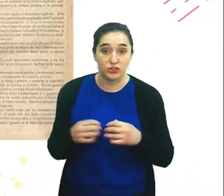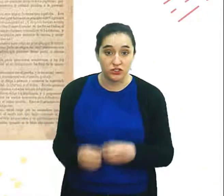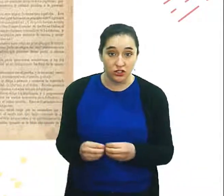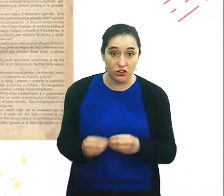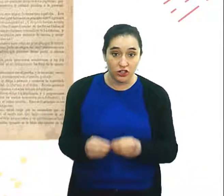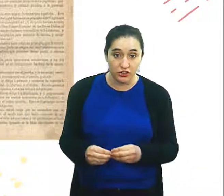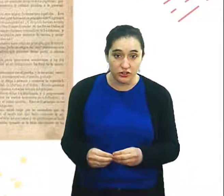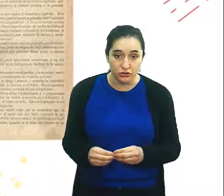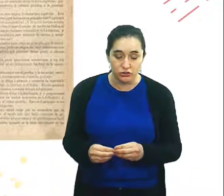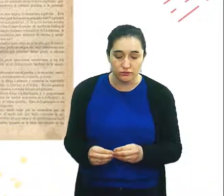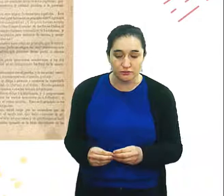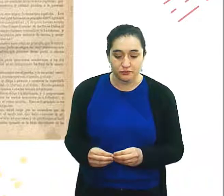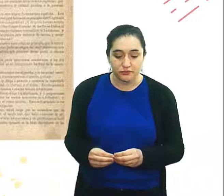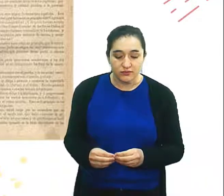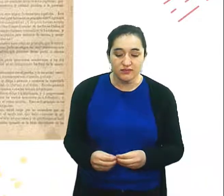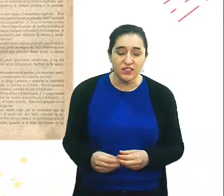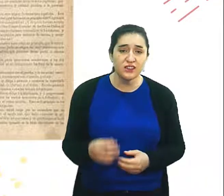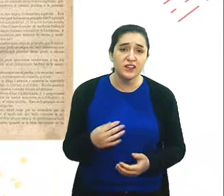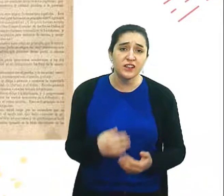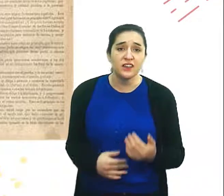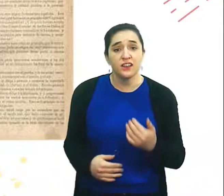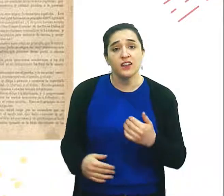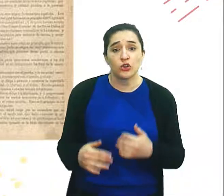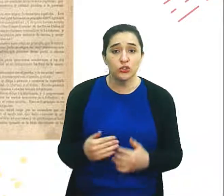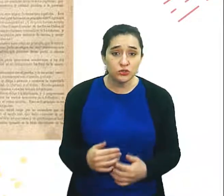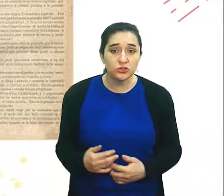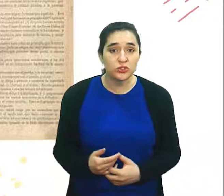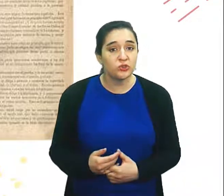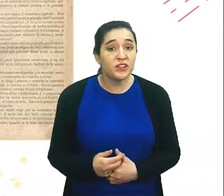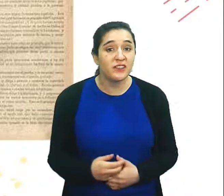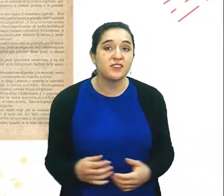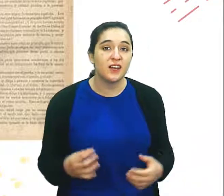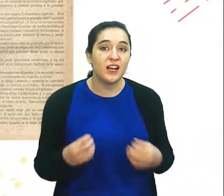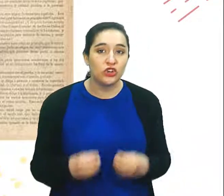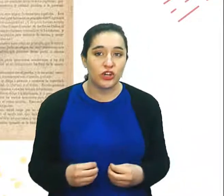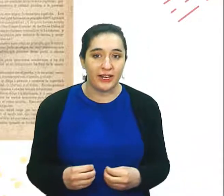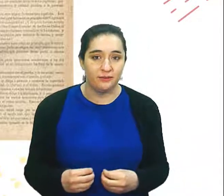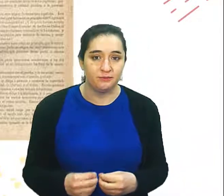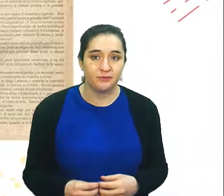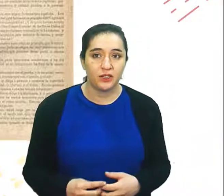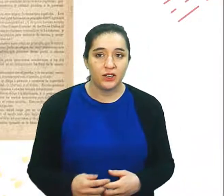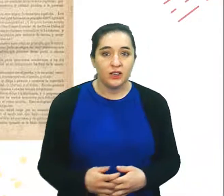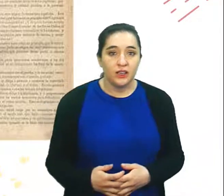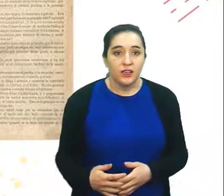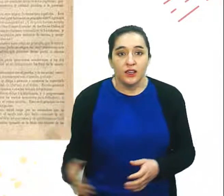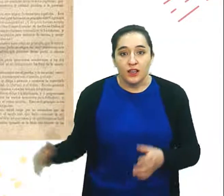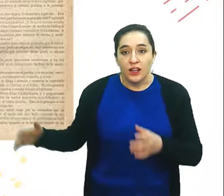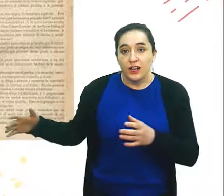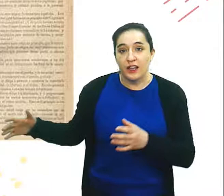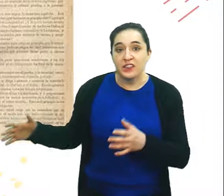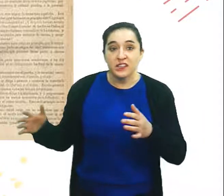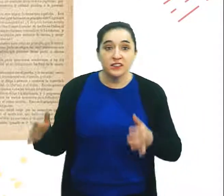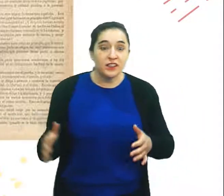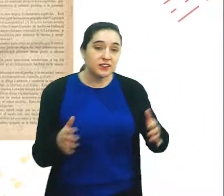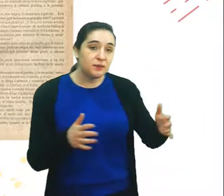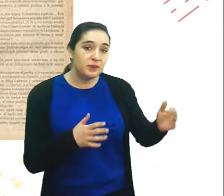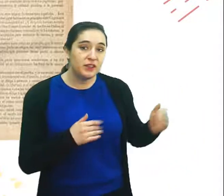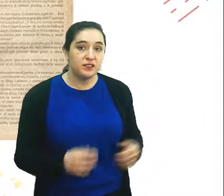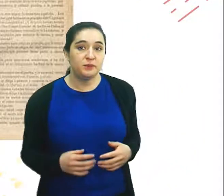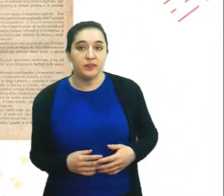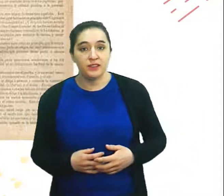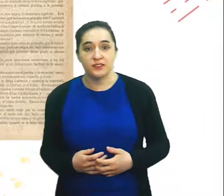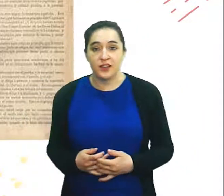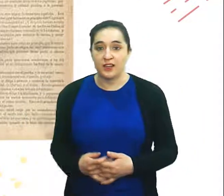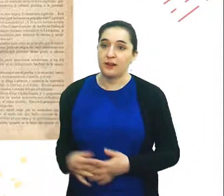la situación de los criollos y de la construcción de una identidad local. Las distintas etapas